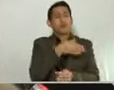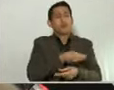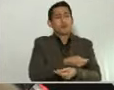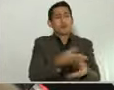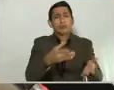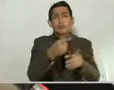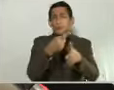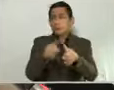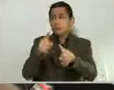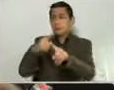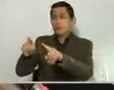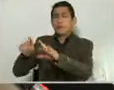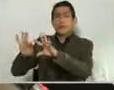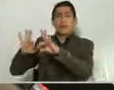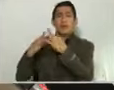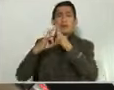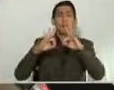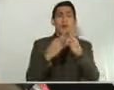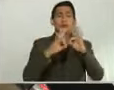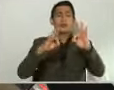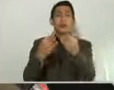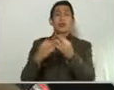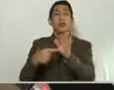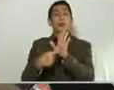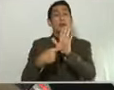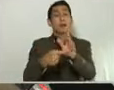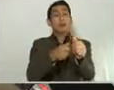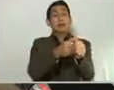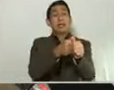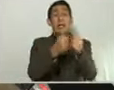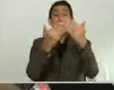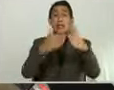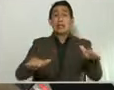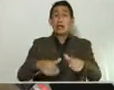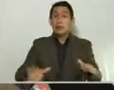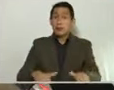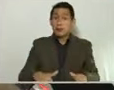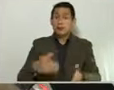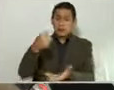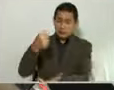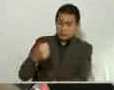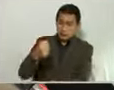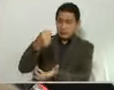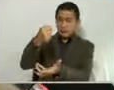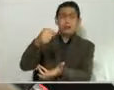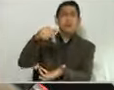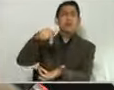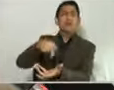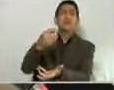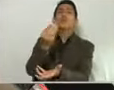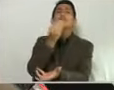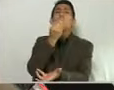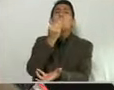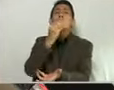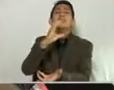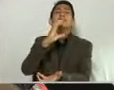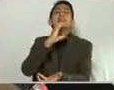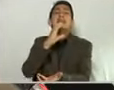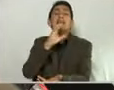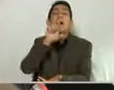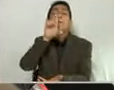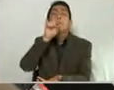cercanía a Navidad, les repartimos la cena navideña que viene con pollo. En efecto, viene con pollo, lo hemos estado haciendo desde que se inició el